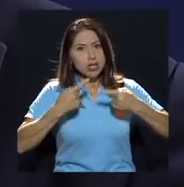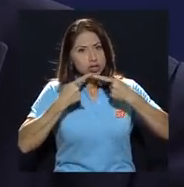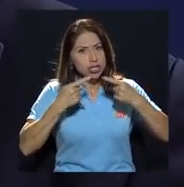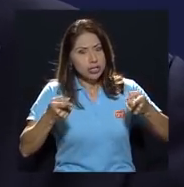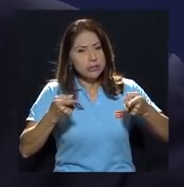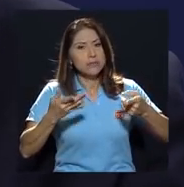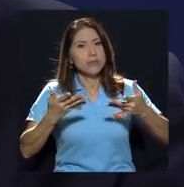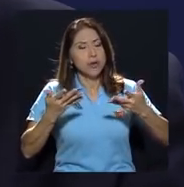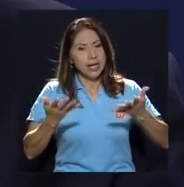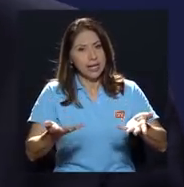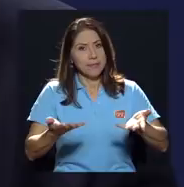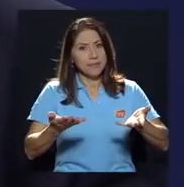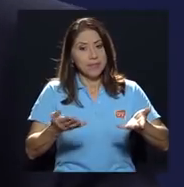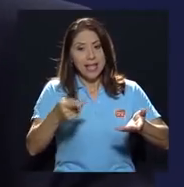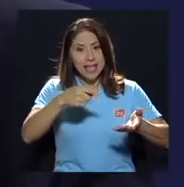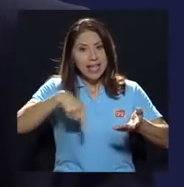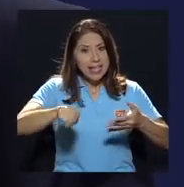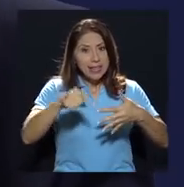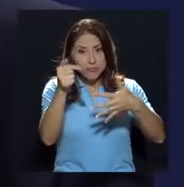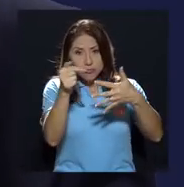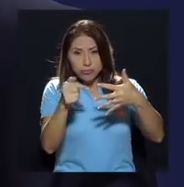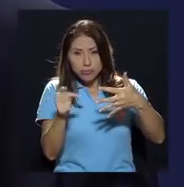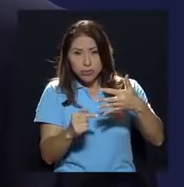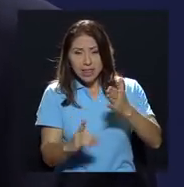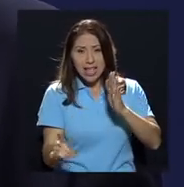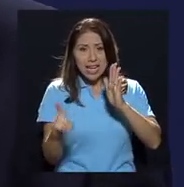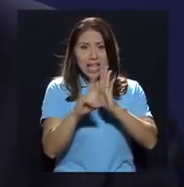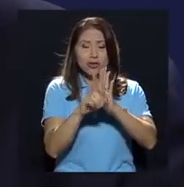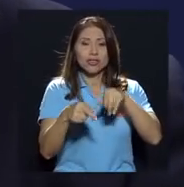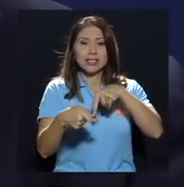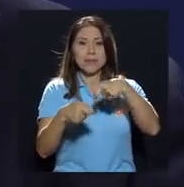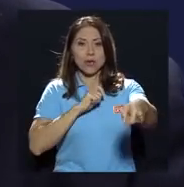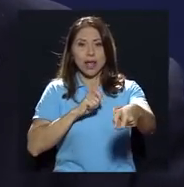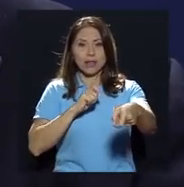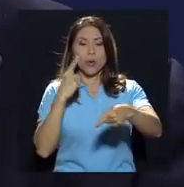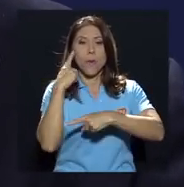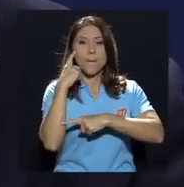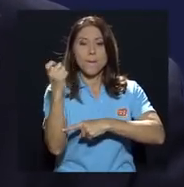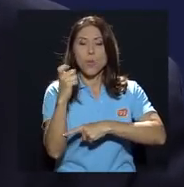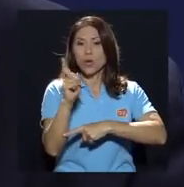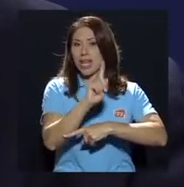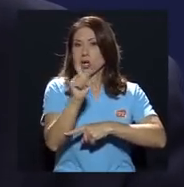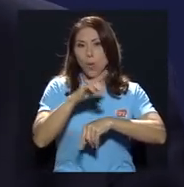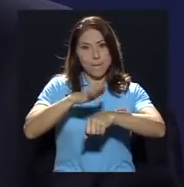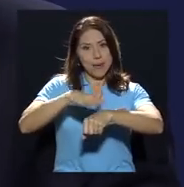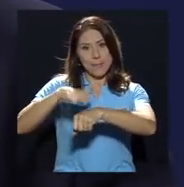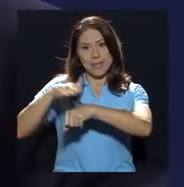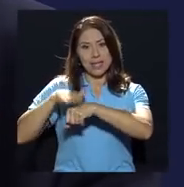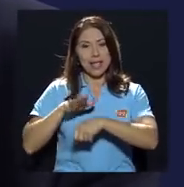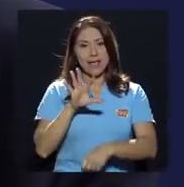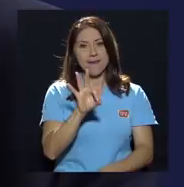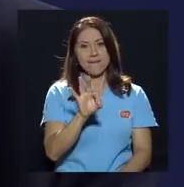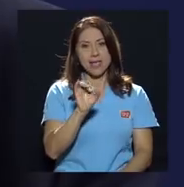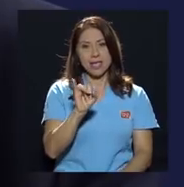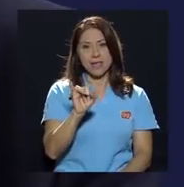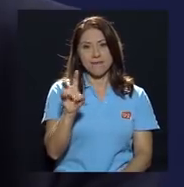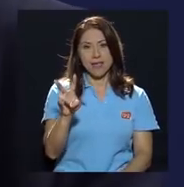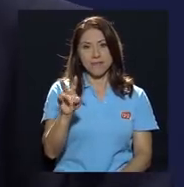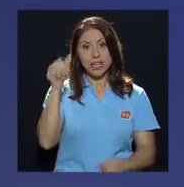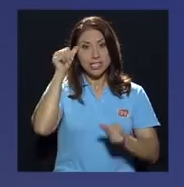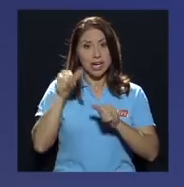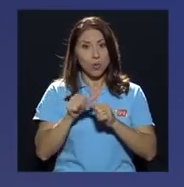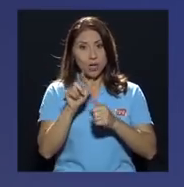que se le están violando una serie de derechos al no permitírsele la fecundación viejo